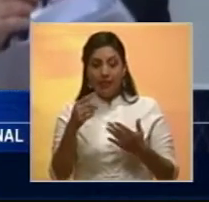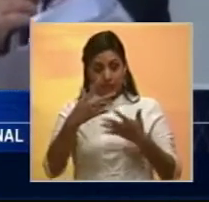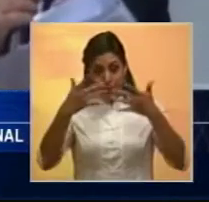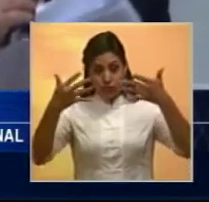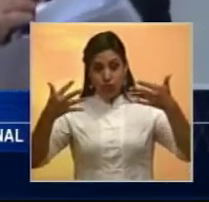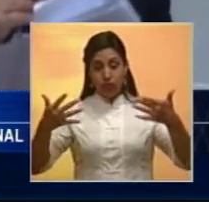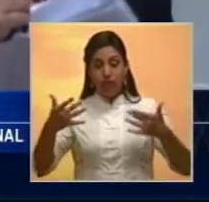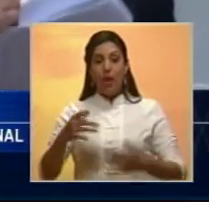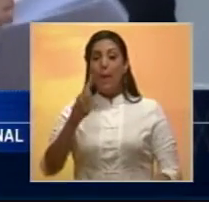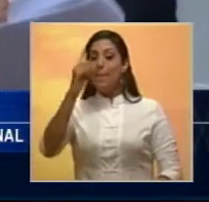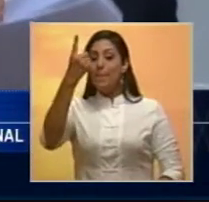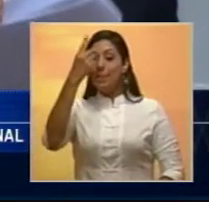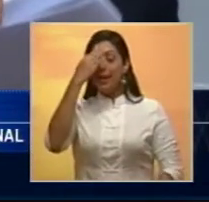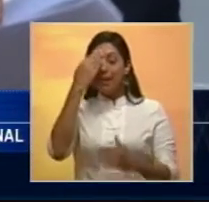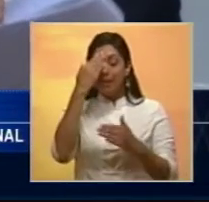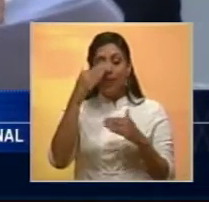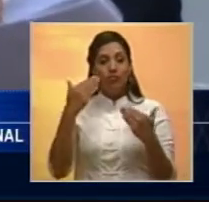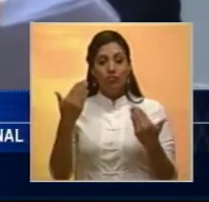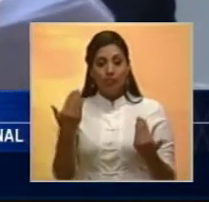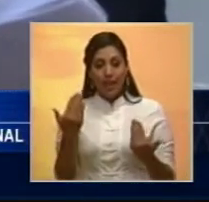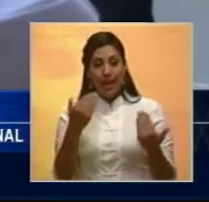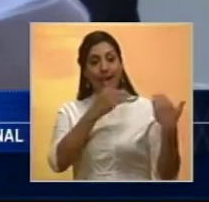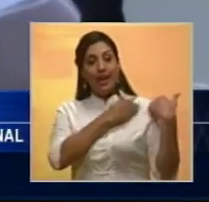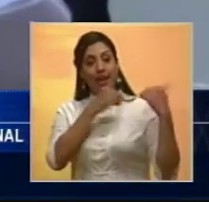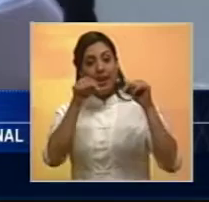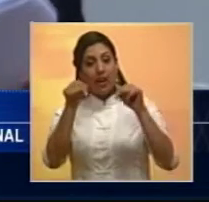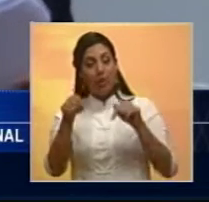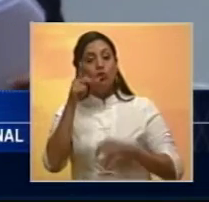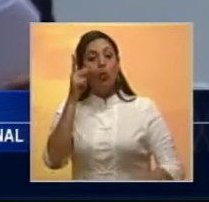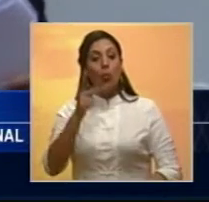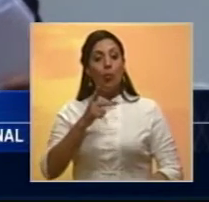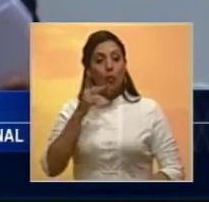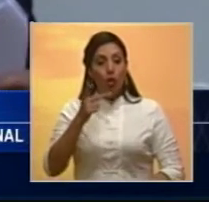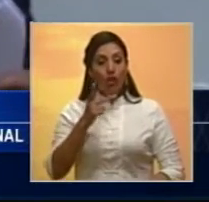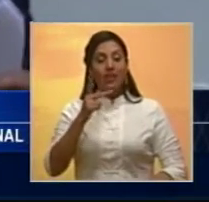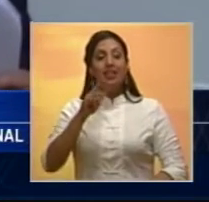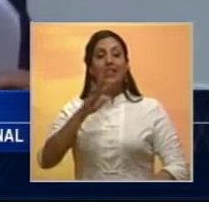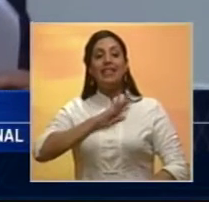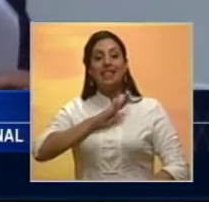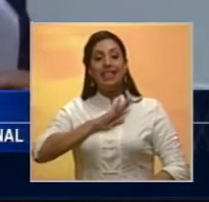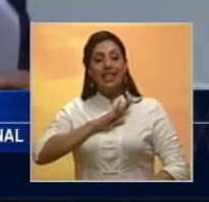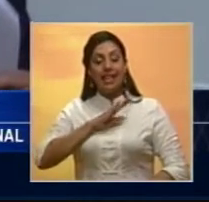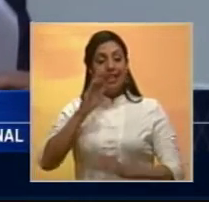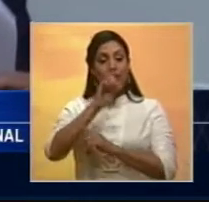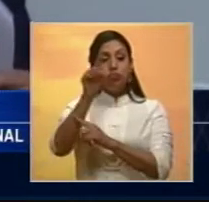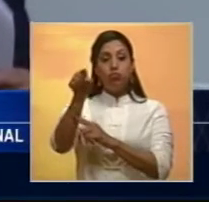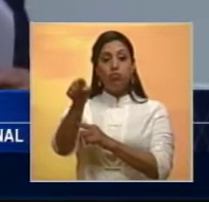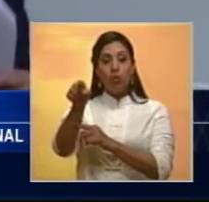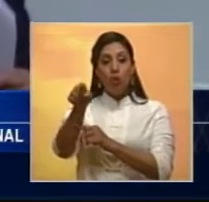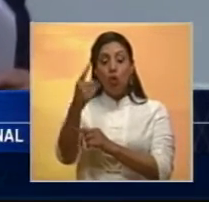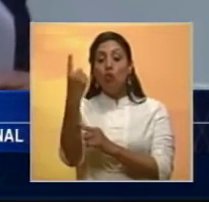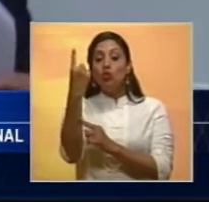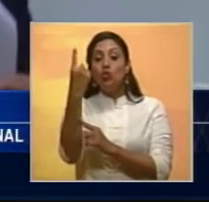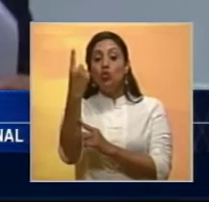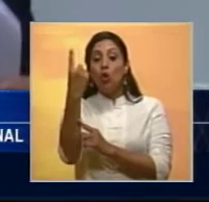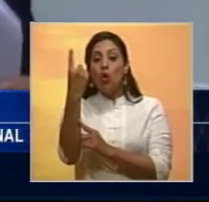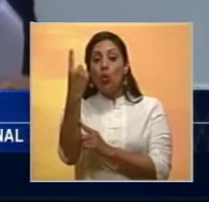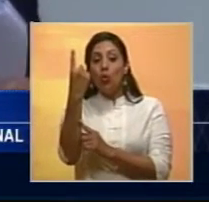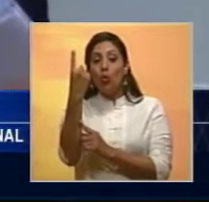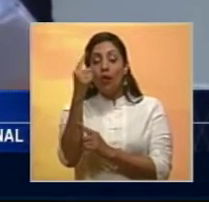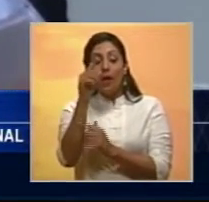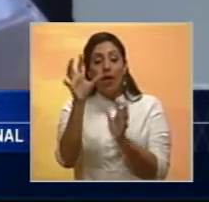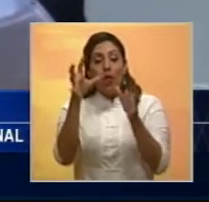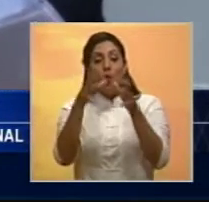narrativa: en primer lugar, la responsabilidad política es imputable solo a